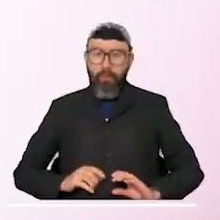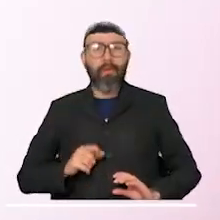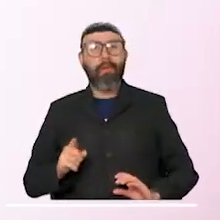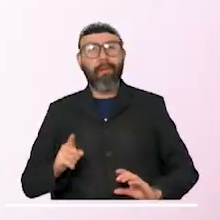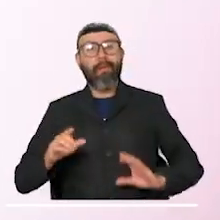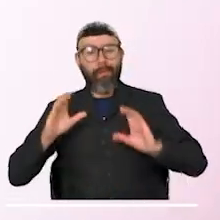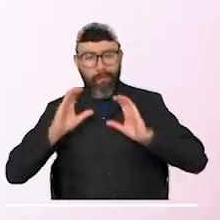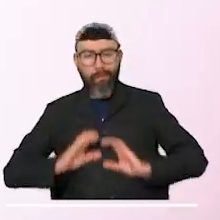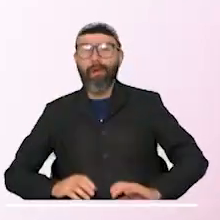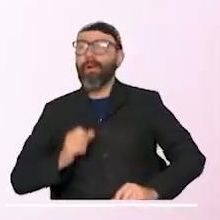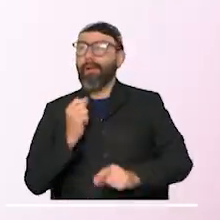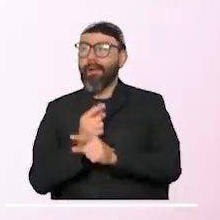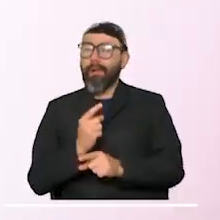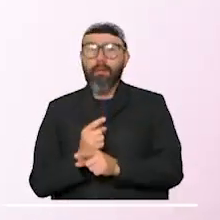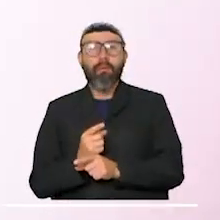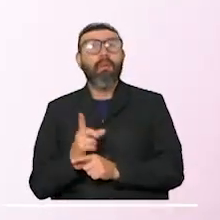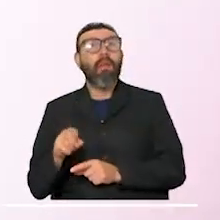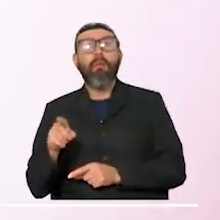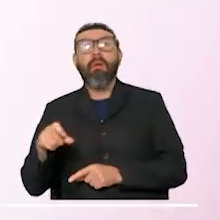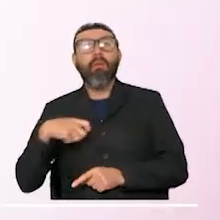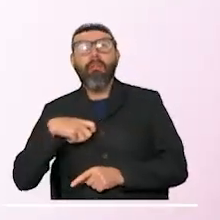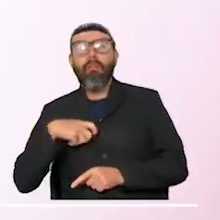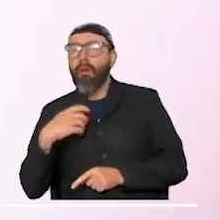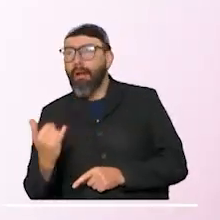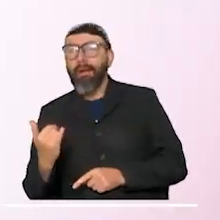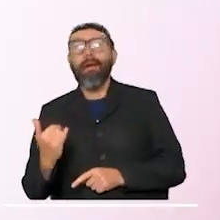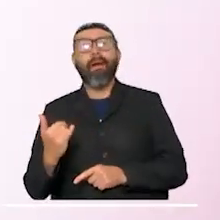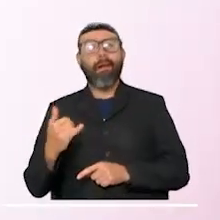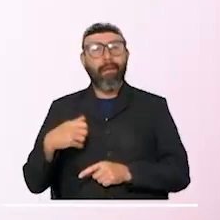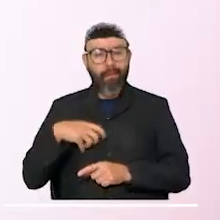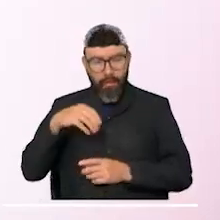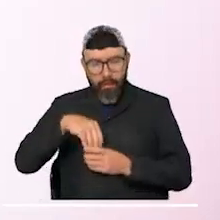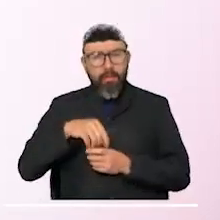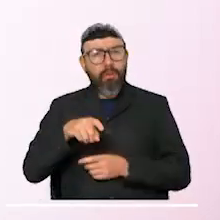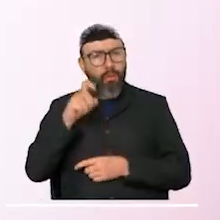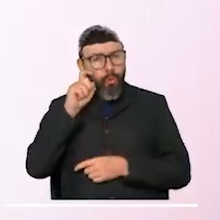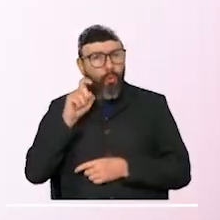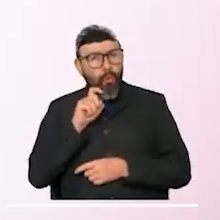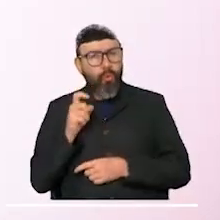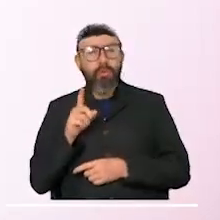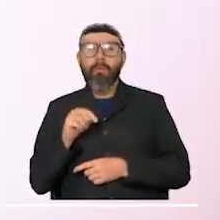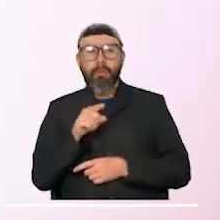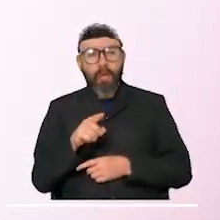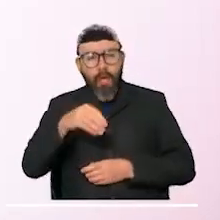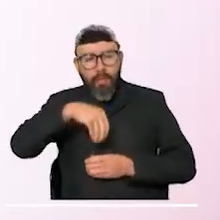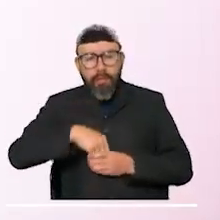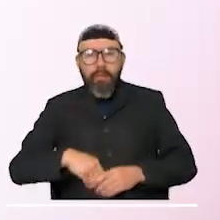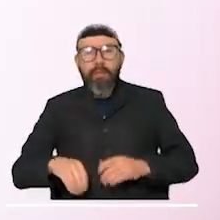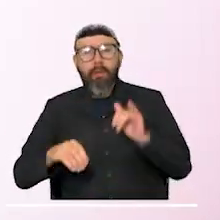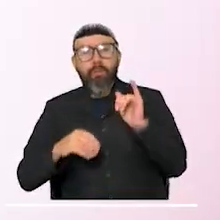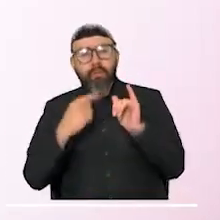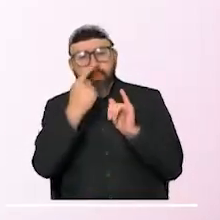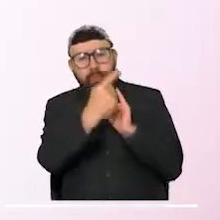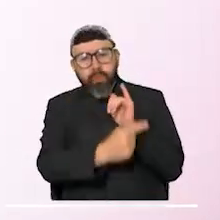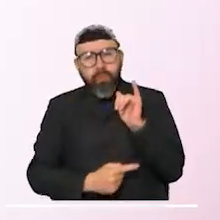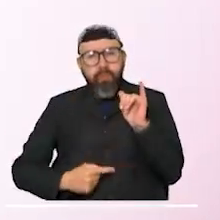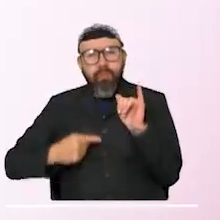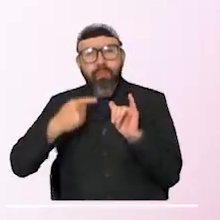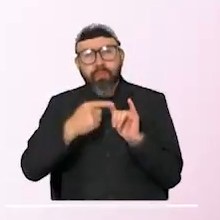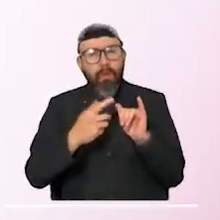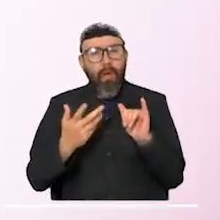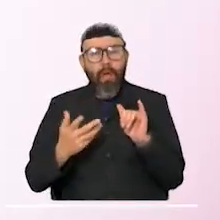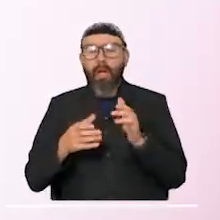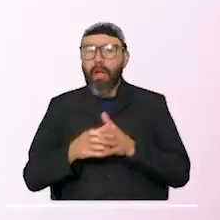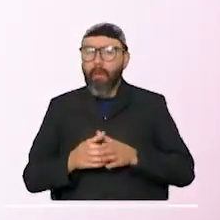reproductora sino que también tiene que ver con nuestra parte sexual pero también tiene que ver con nuestra parte geniturinaria entonces todo lo que tiene que ver con la